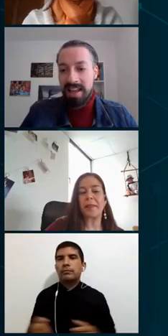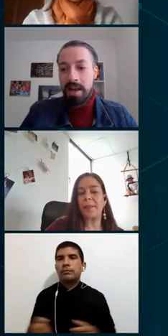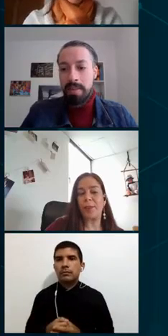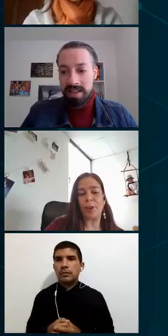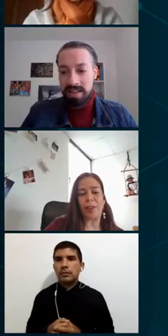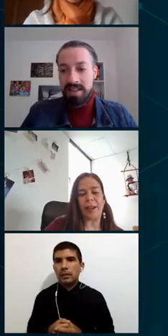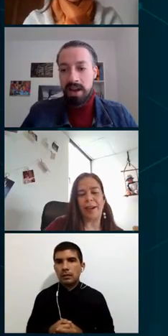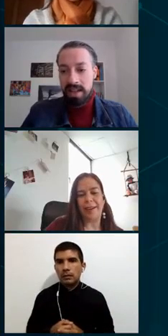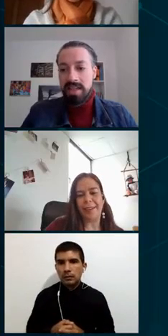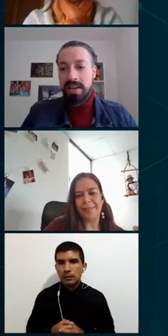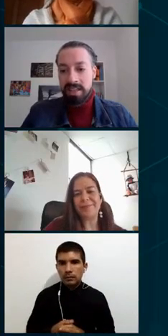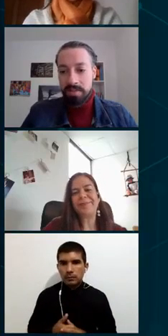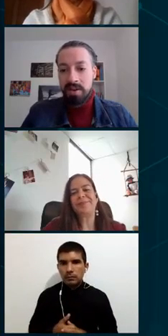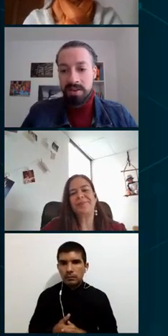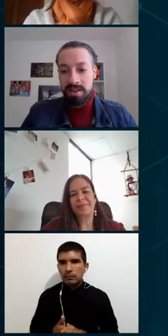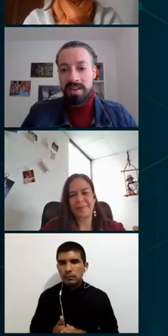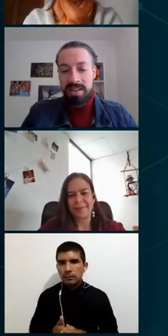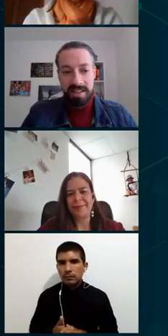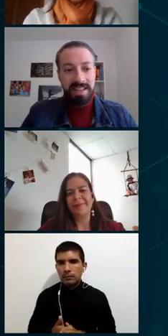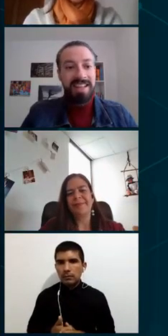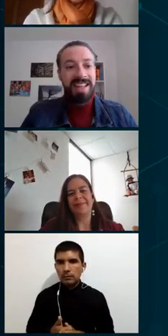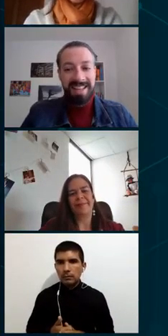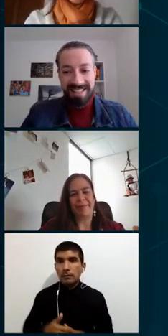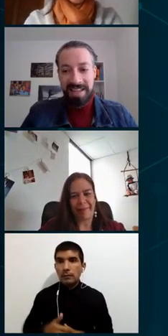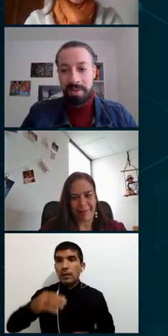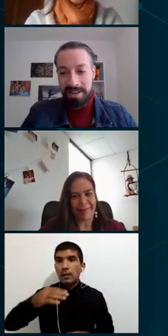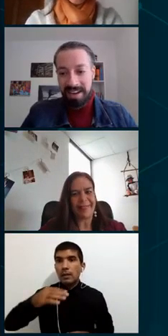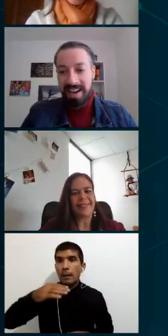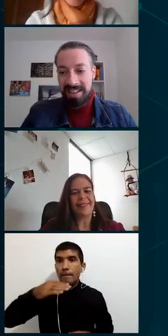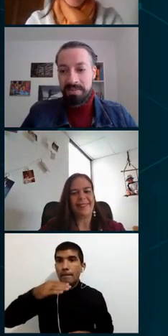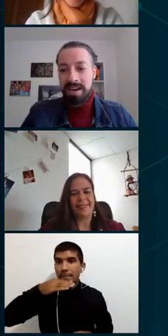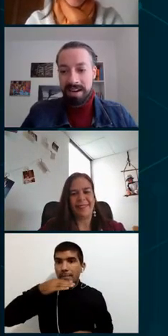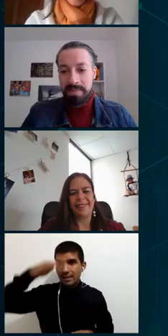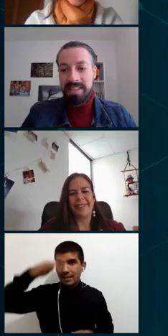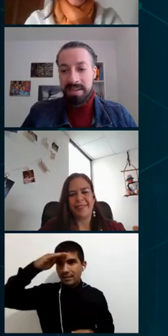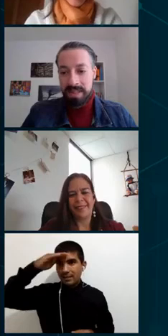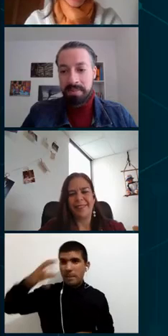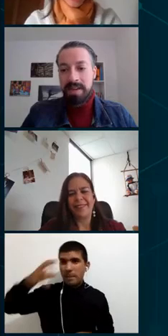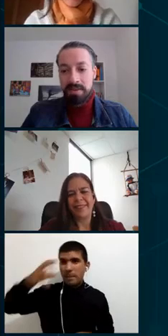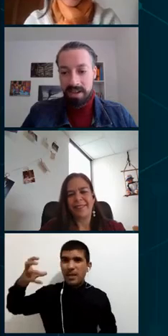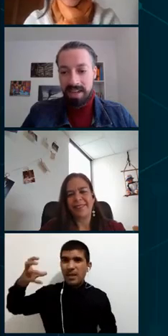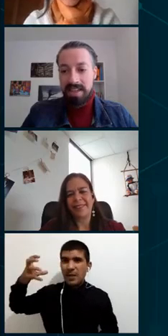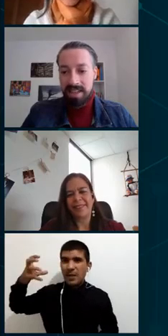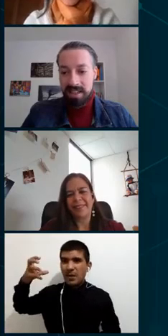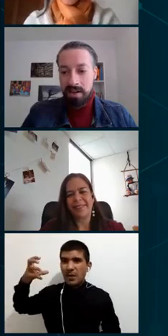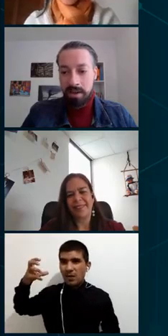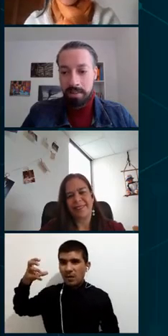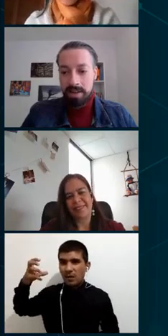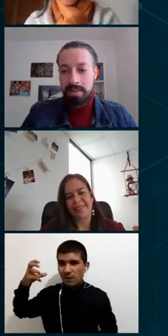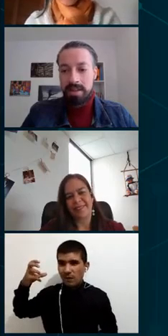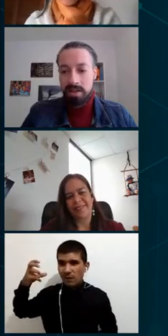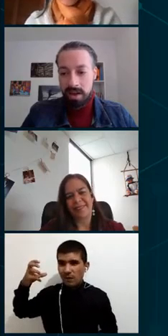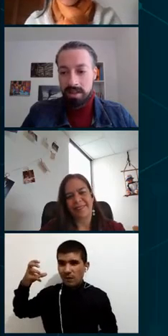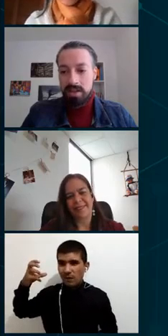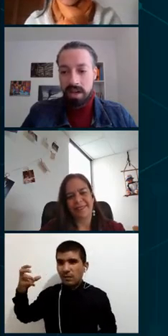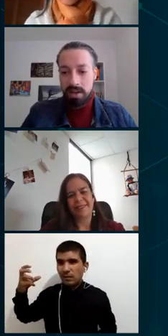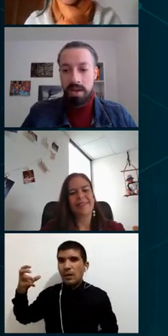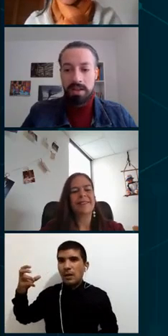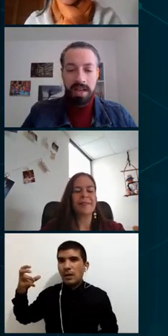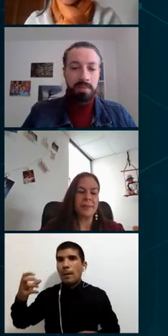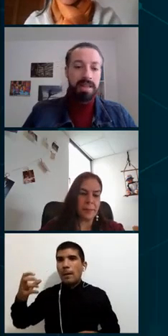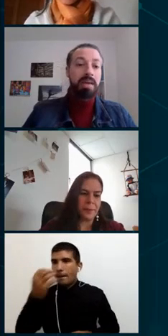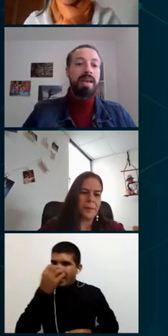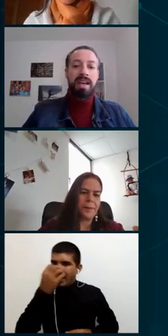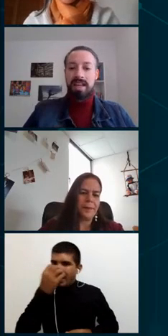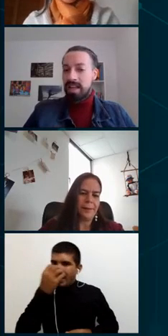personaje, Sí. para Total. incentivar el Bueno, turismo, recuerdo. se podría retomar precisamente para corregir e incentivar comportamientos correctos en el